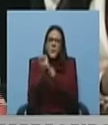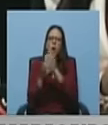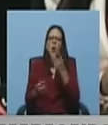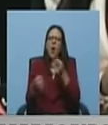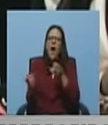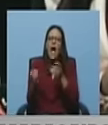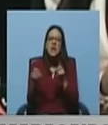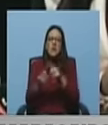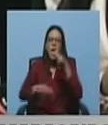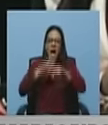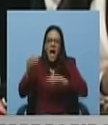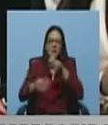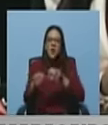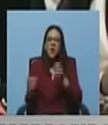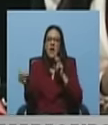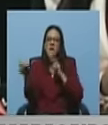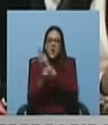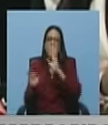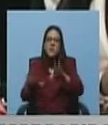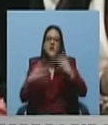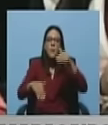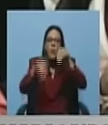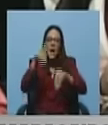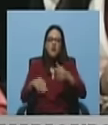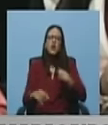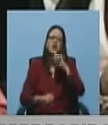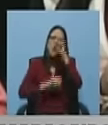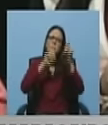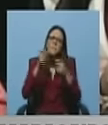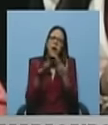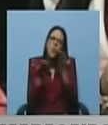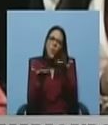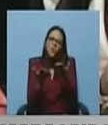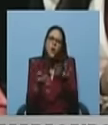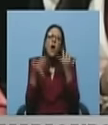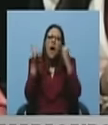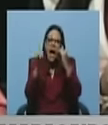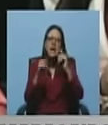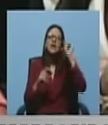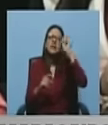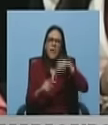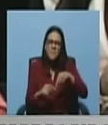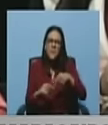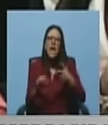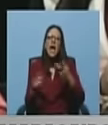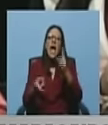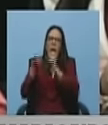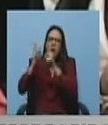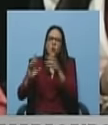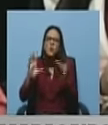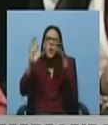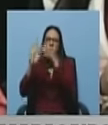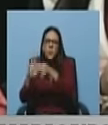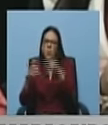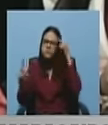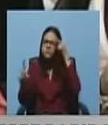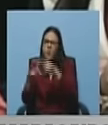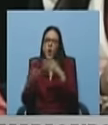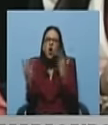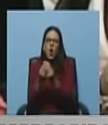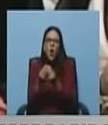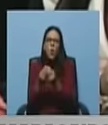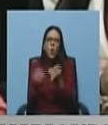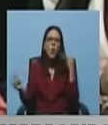violencia post-elecciones. Pregunto, ¿tendrán también alguna vinculación con